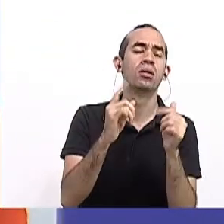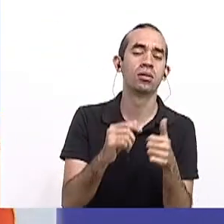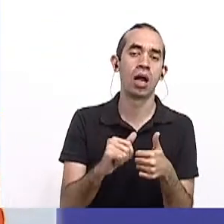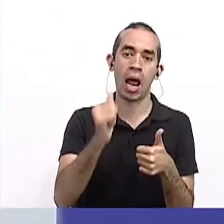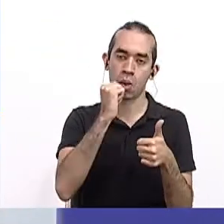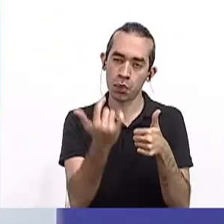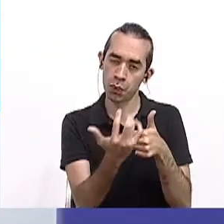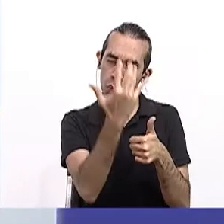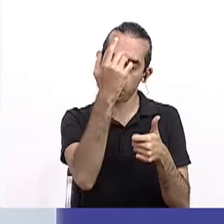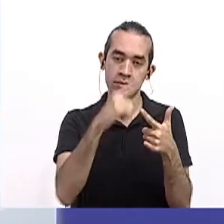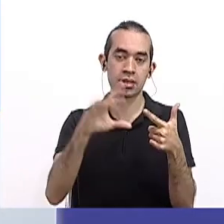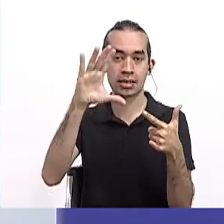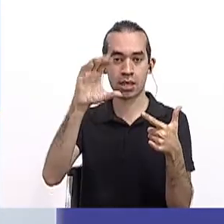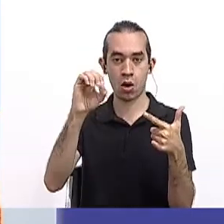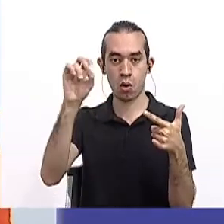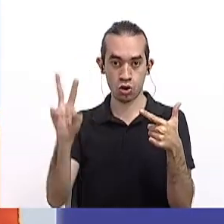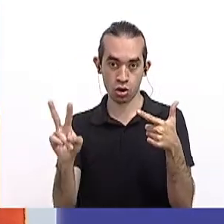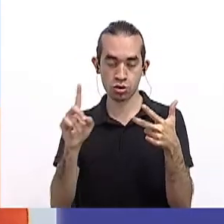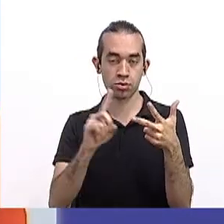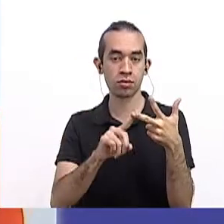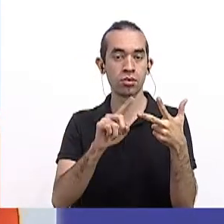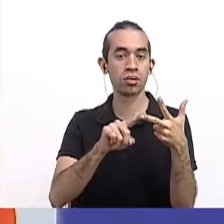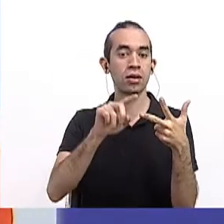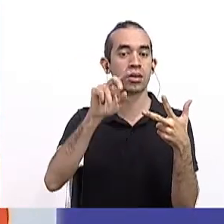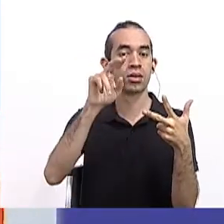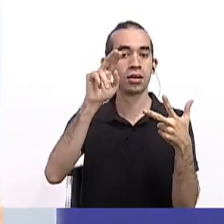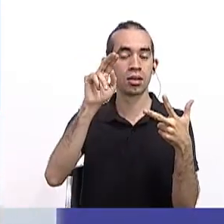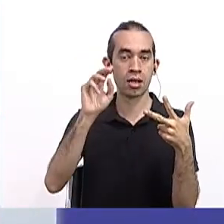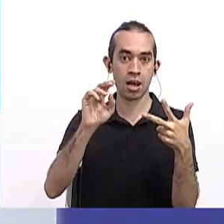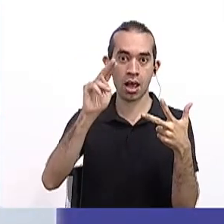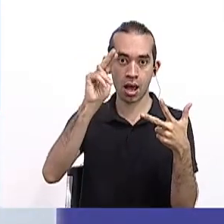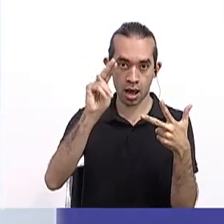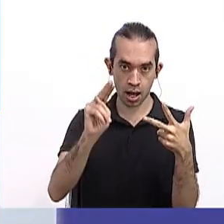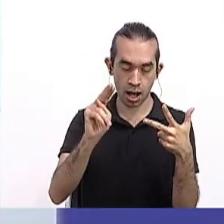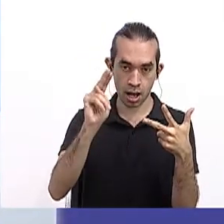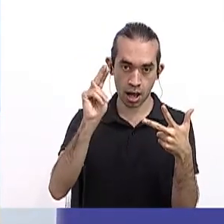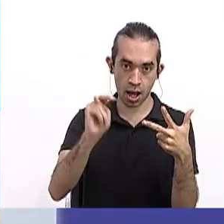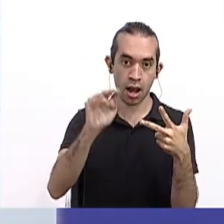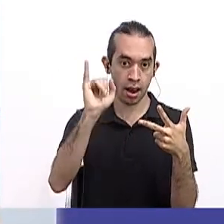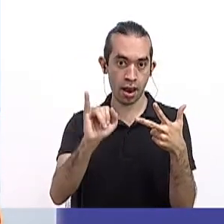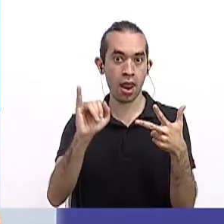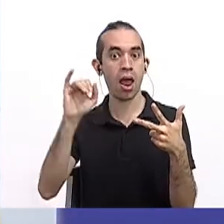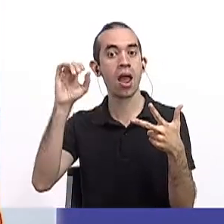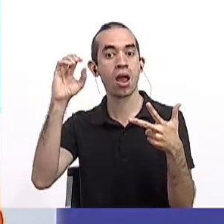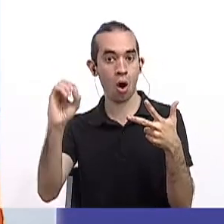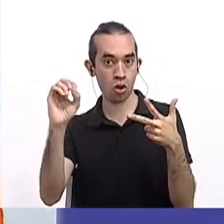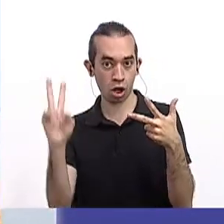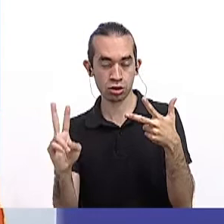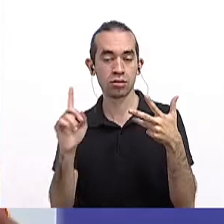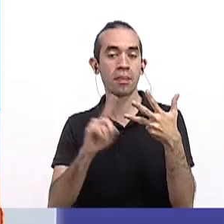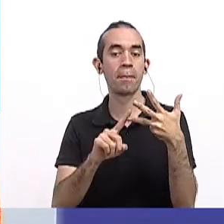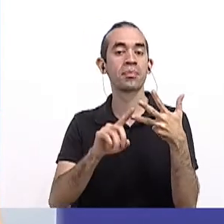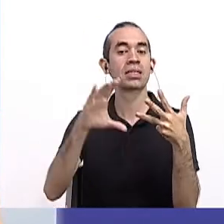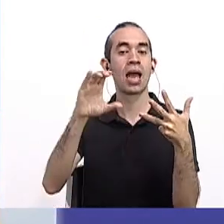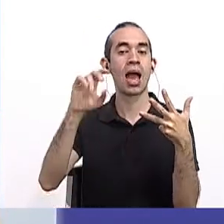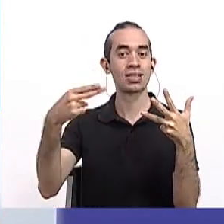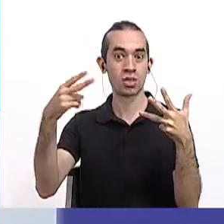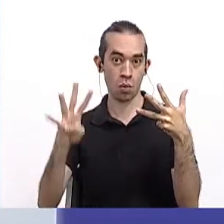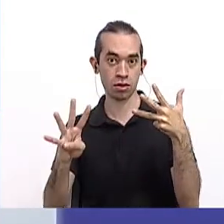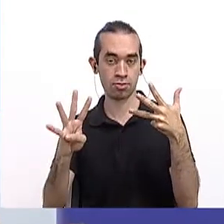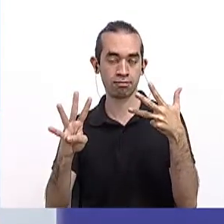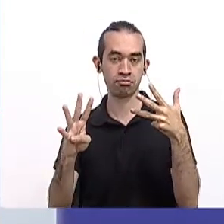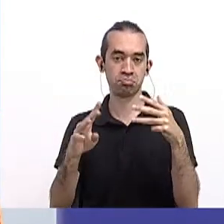el dióxido de carbono, el óxido nitroso y el metano. Esos son los gases del